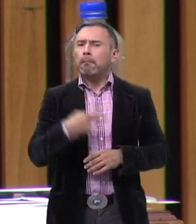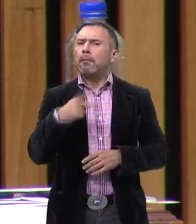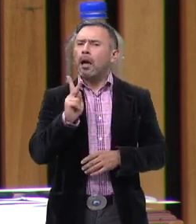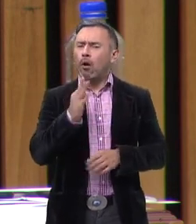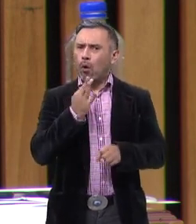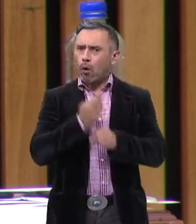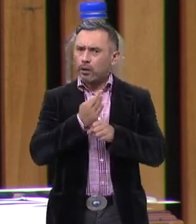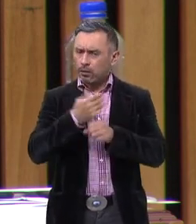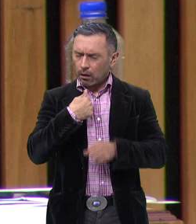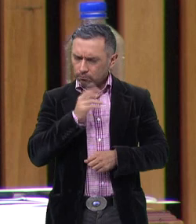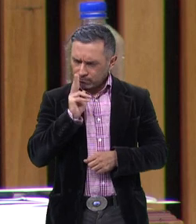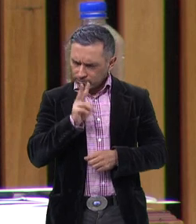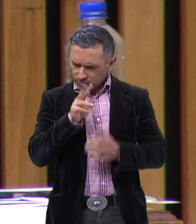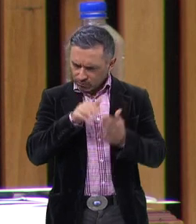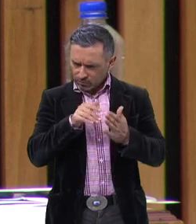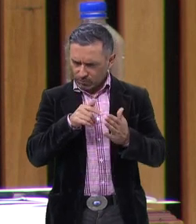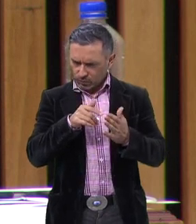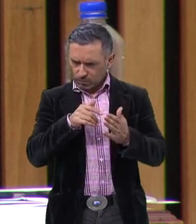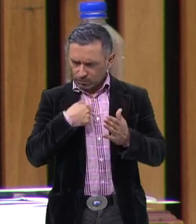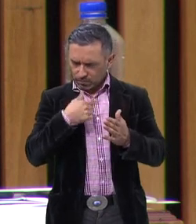una situación atípica